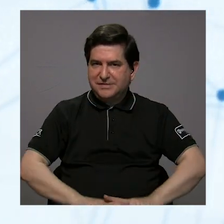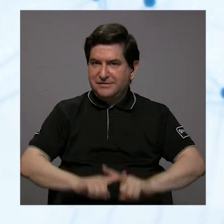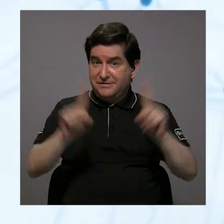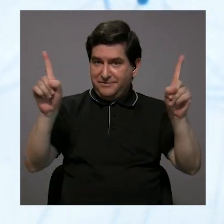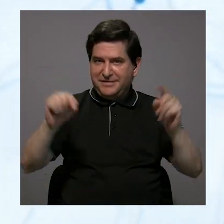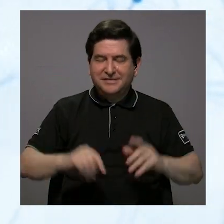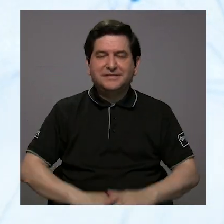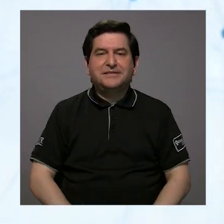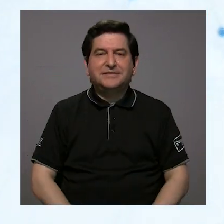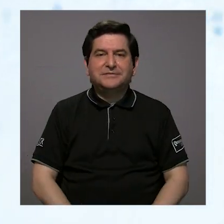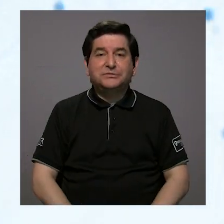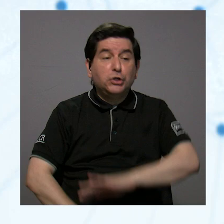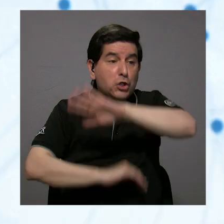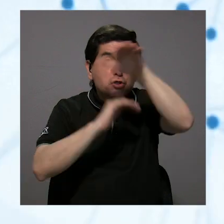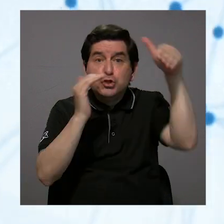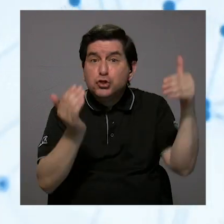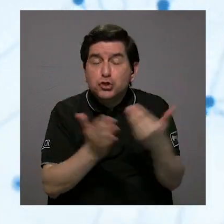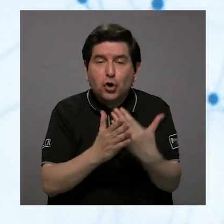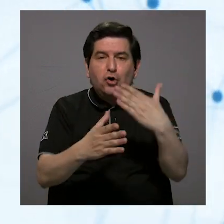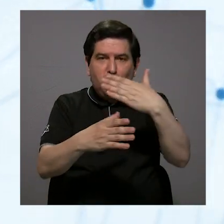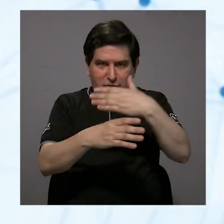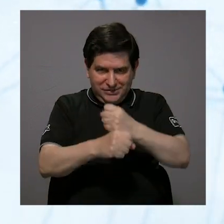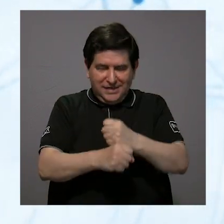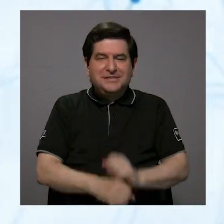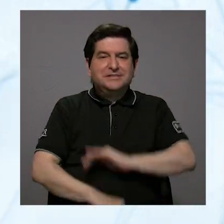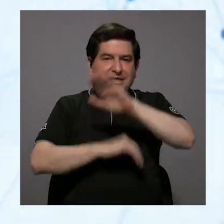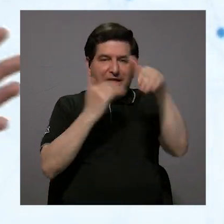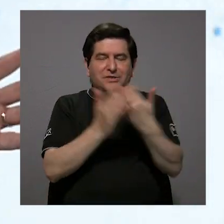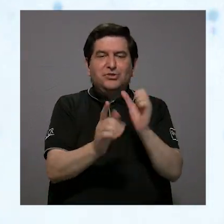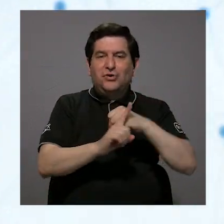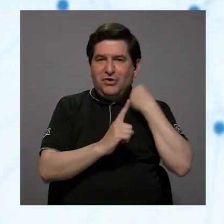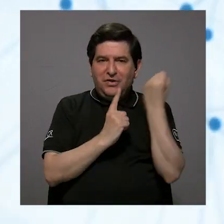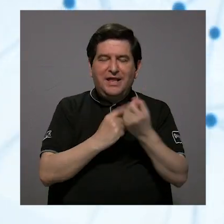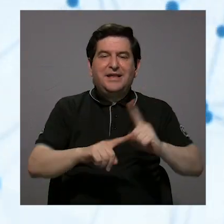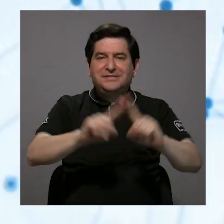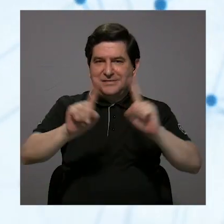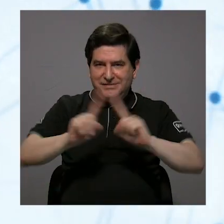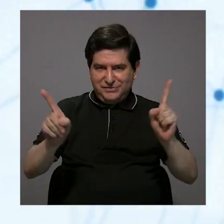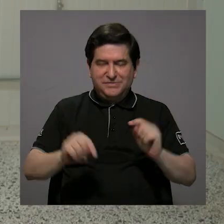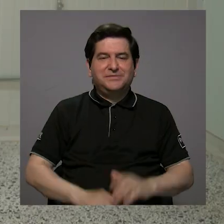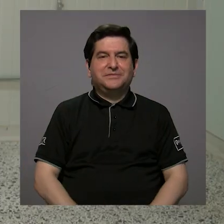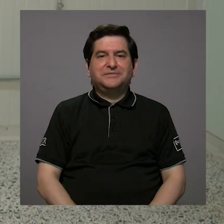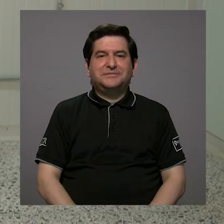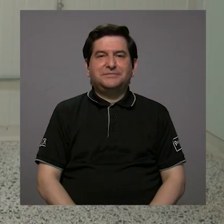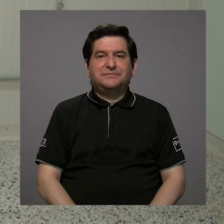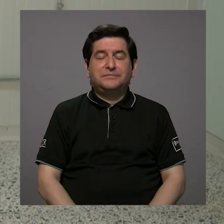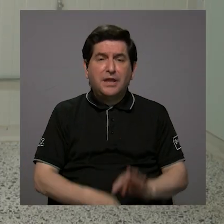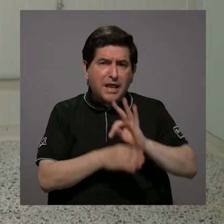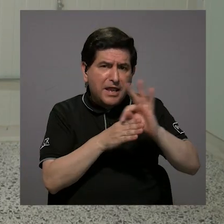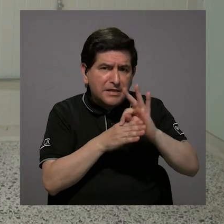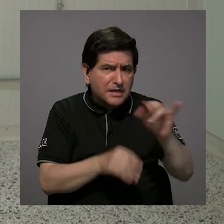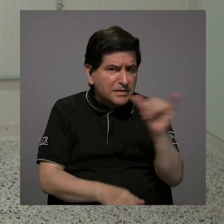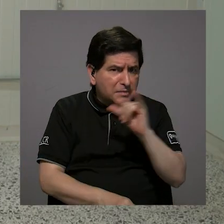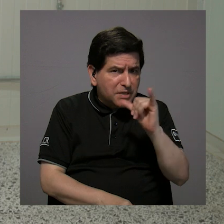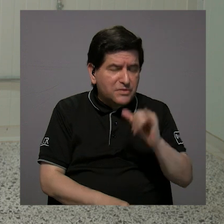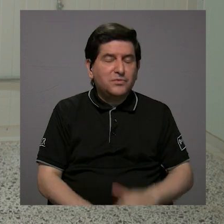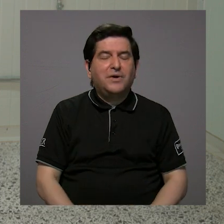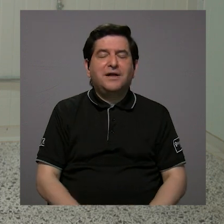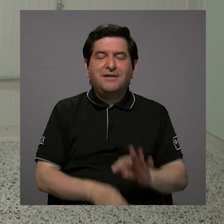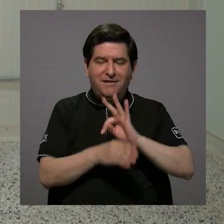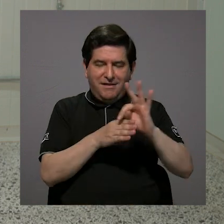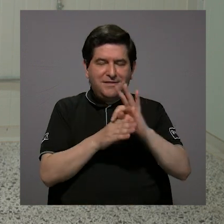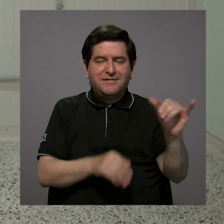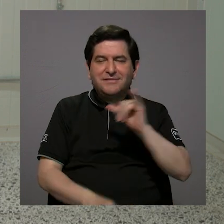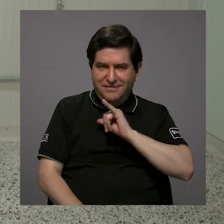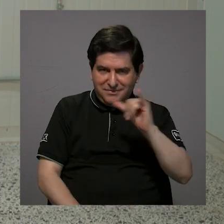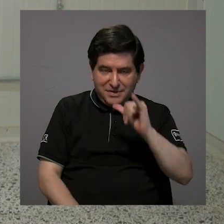ocasiones distintas, pero todos hicieron todas las condiciones diferentes. Lo mismo. Exactamente. ¿Y los tratamientos eran los mismos para cada una de